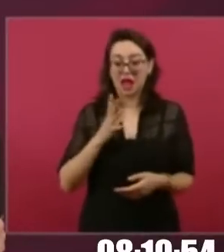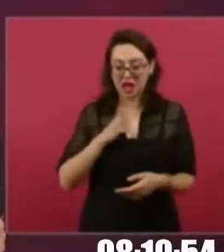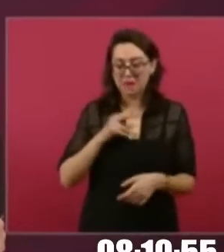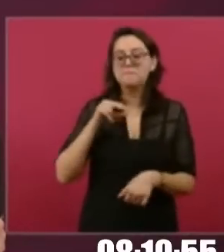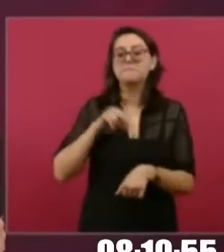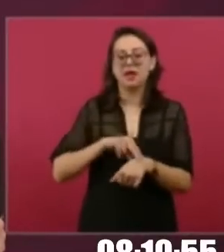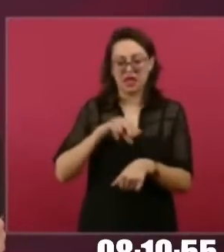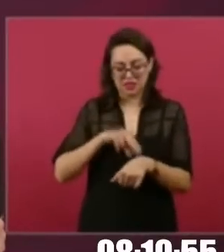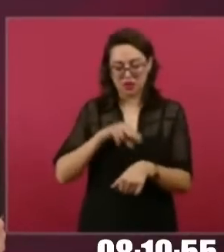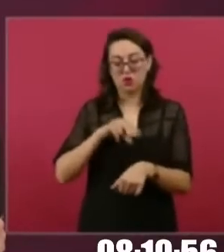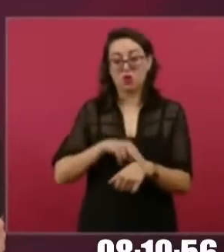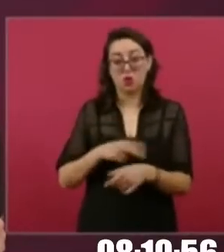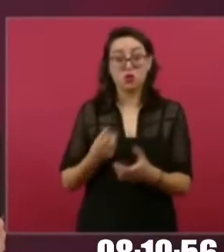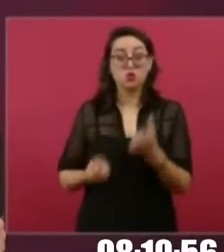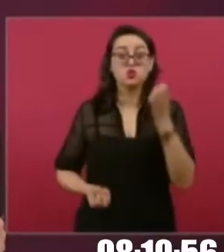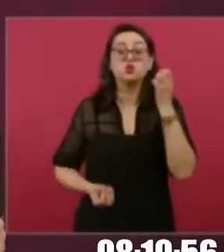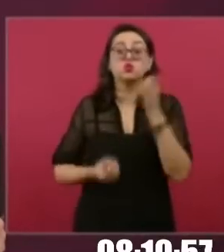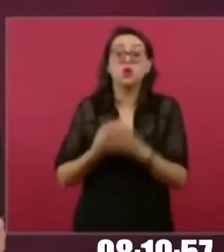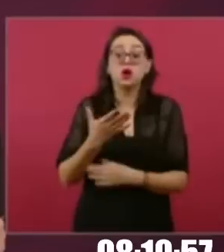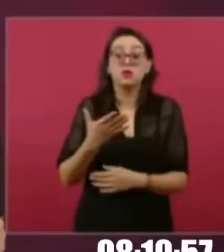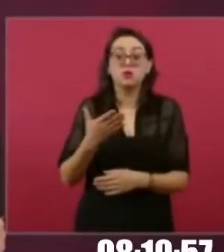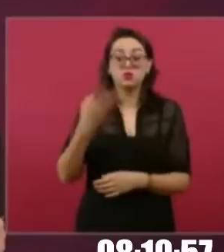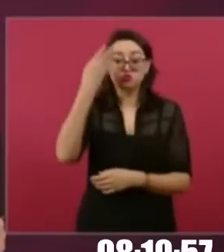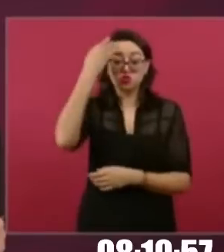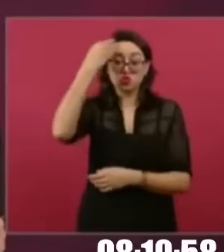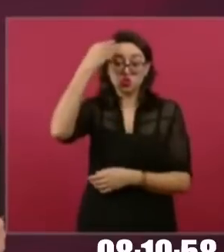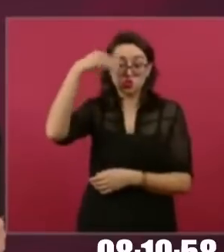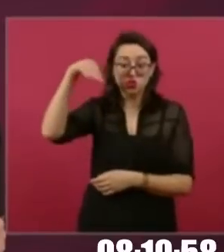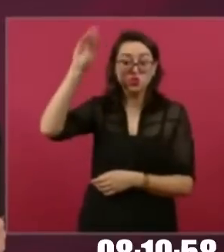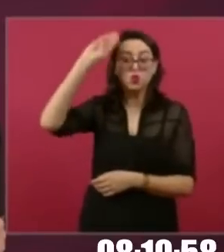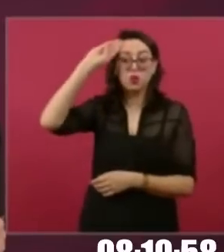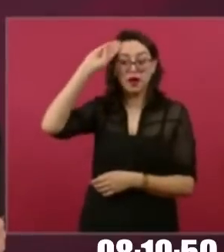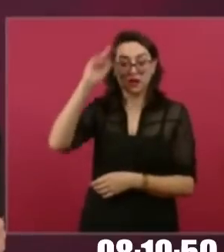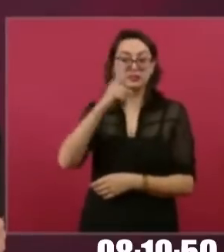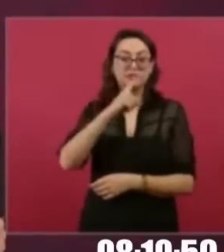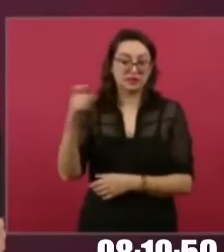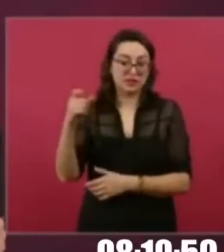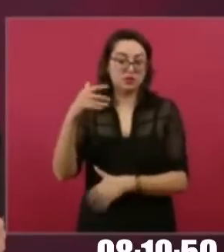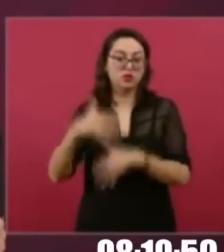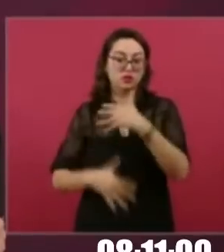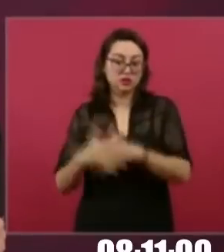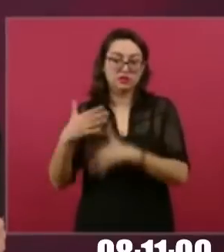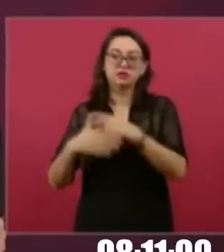están atendiendo a Loreto y muejé